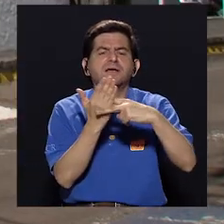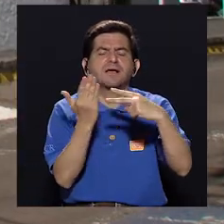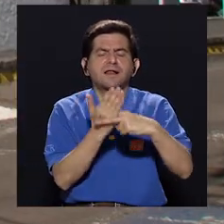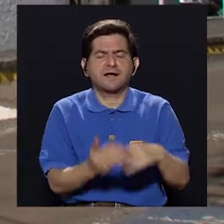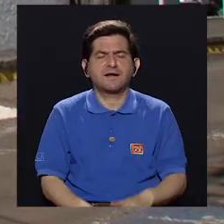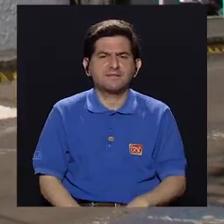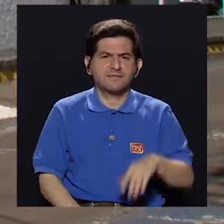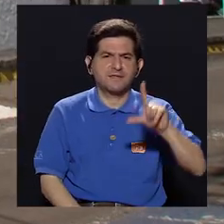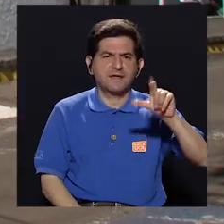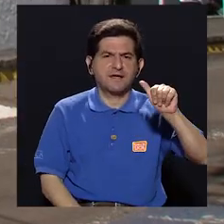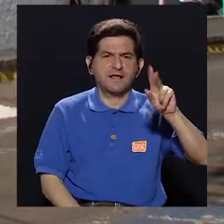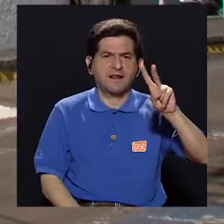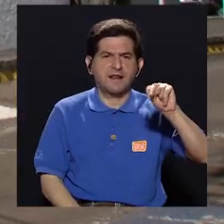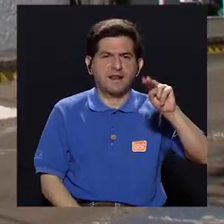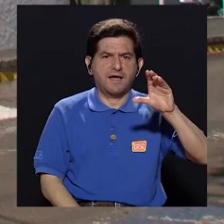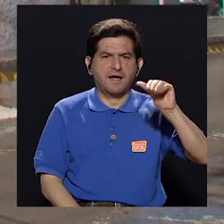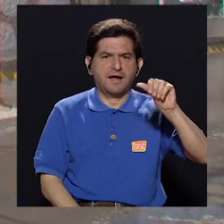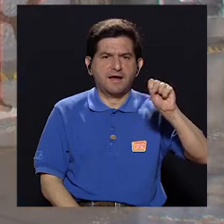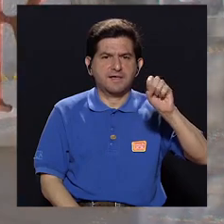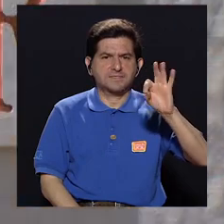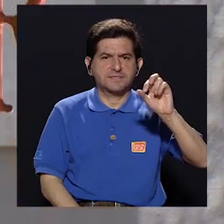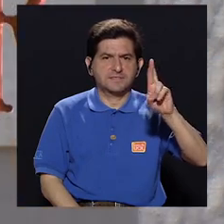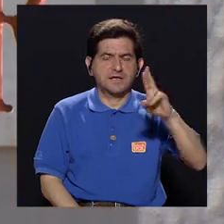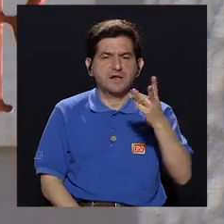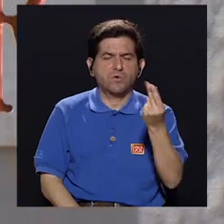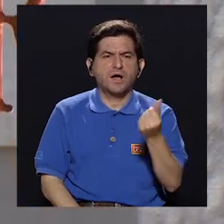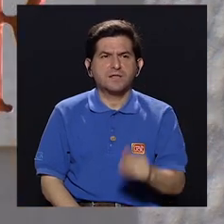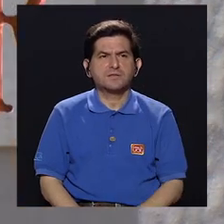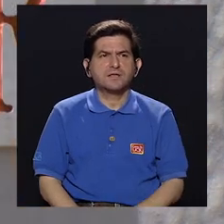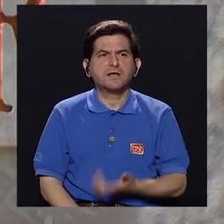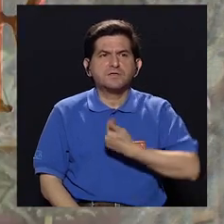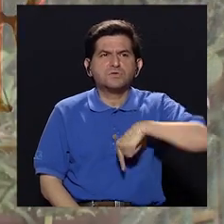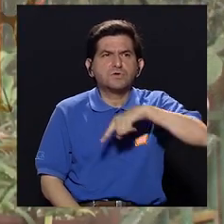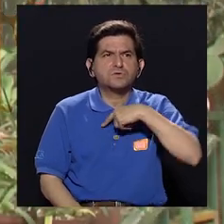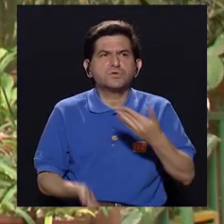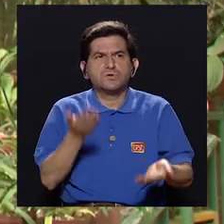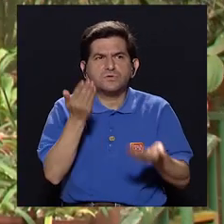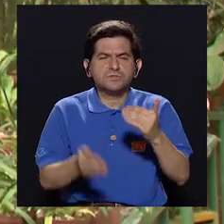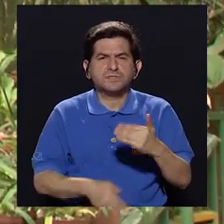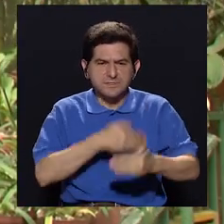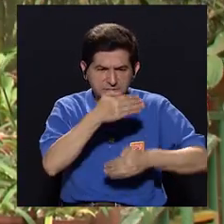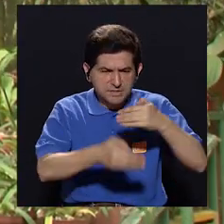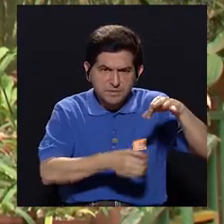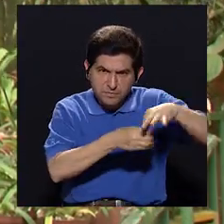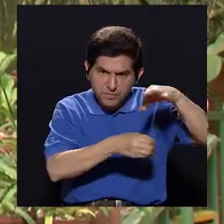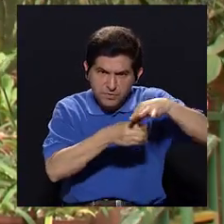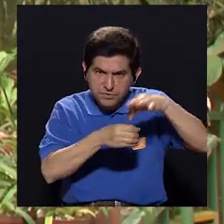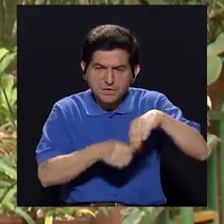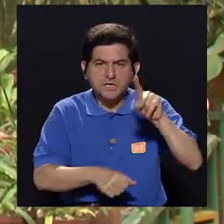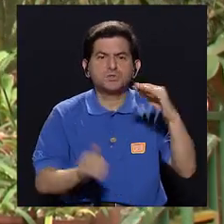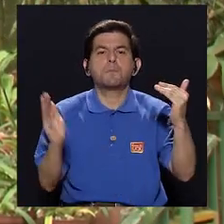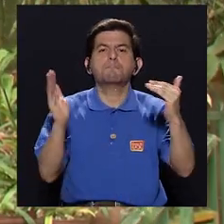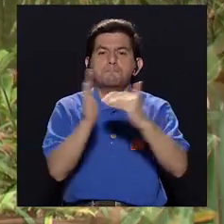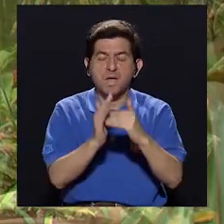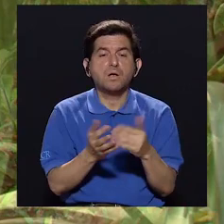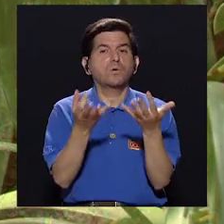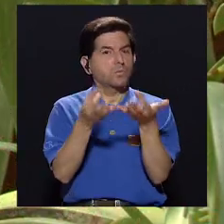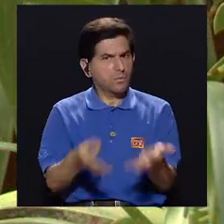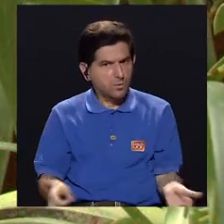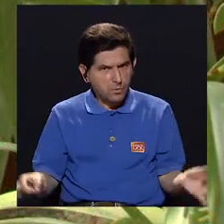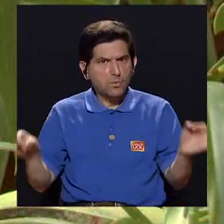1600 podemos tener Ah en cultivo probablemente hay unas 1 especies 1000 especies es muy